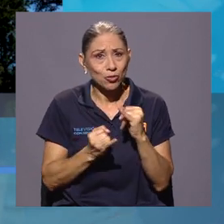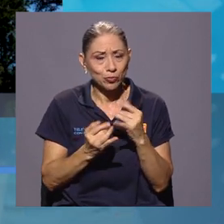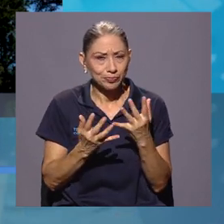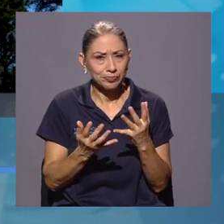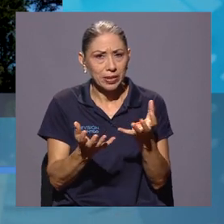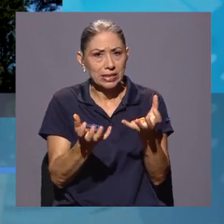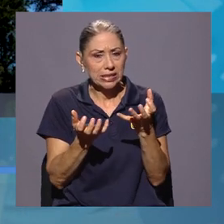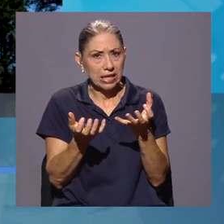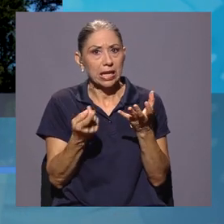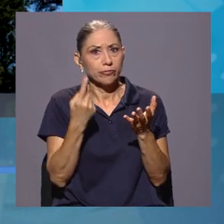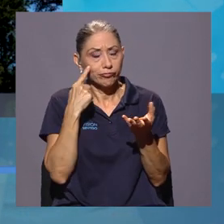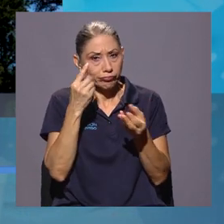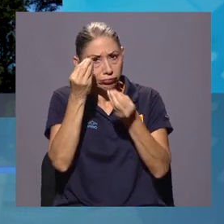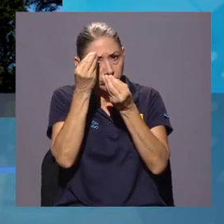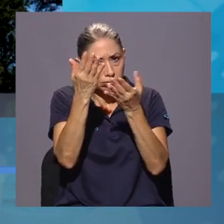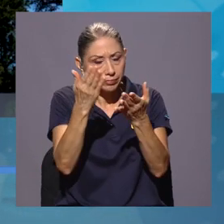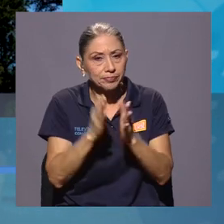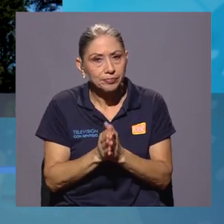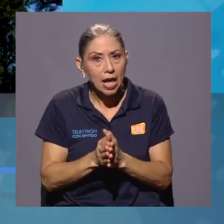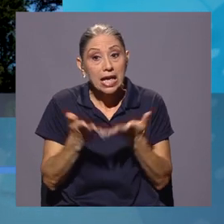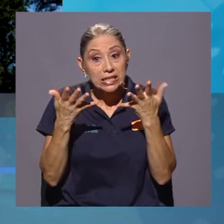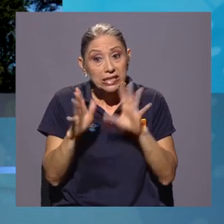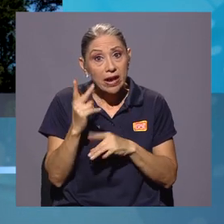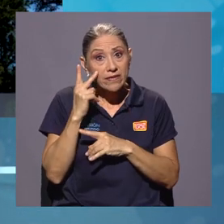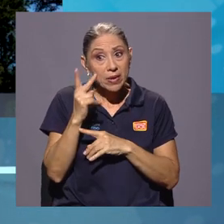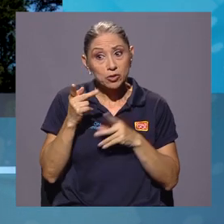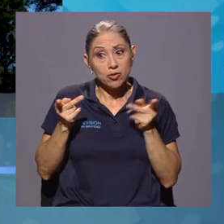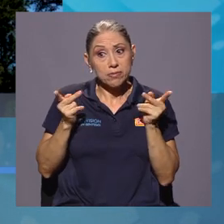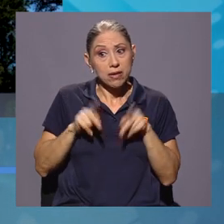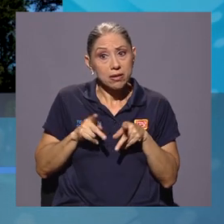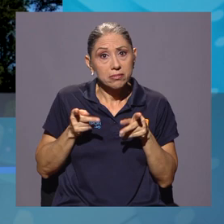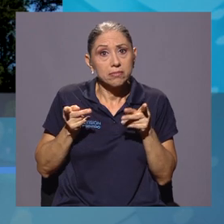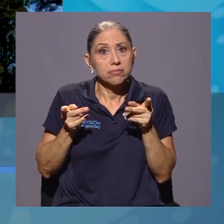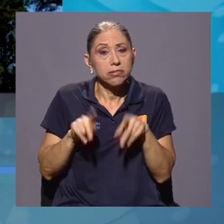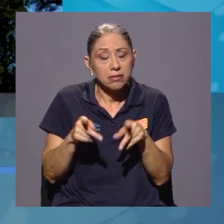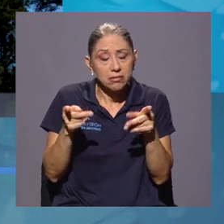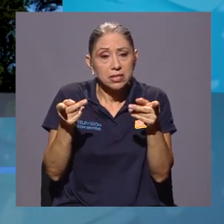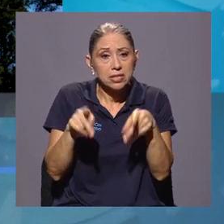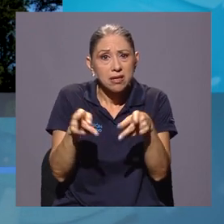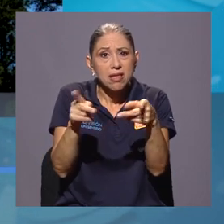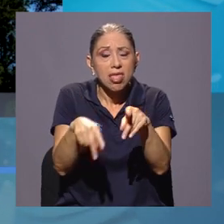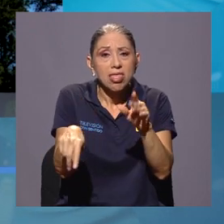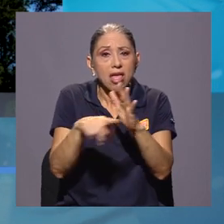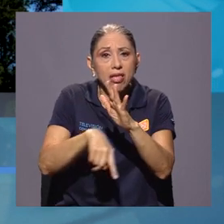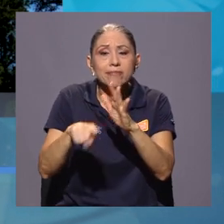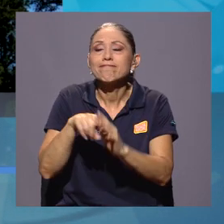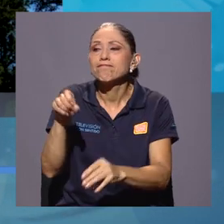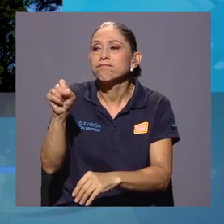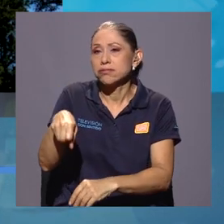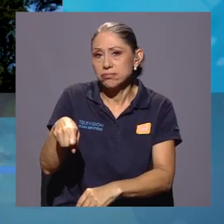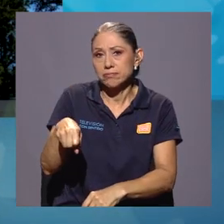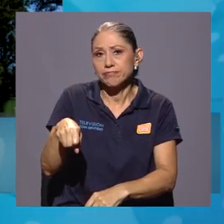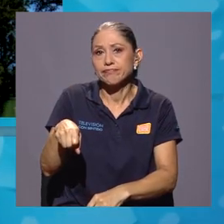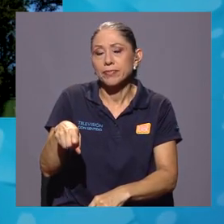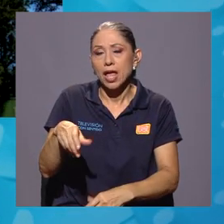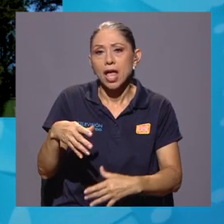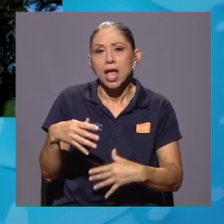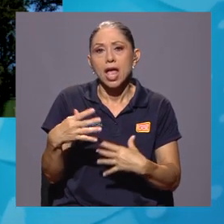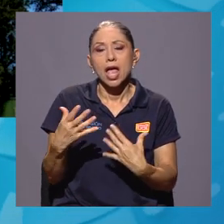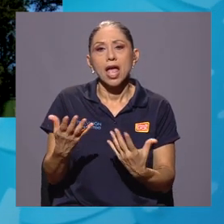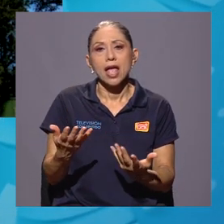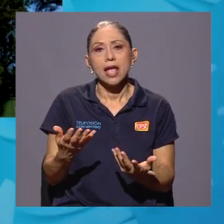esto me quedara por fuera, ya vemos que entonces esa cadena, una serie de eventos desafortunados, como dice la Total. película,